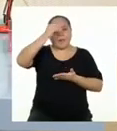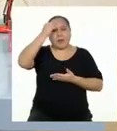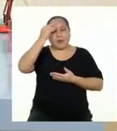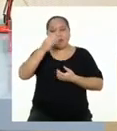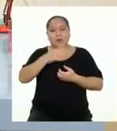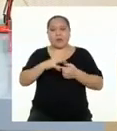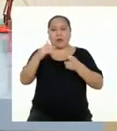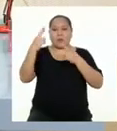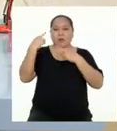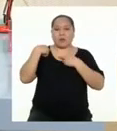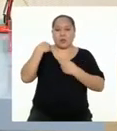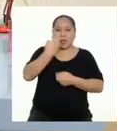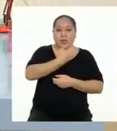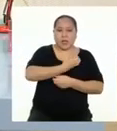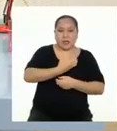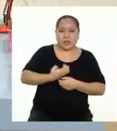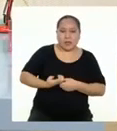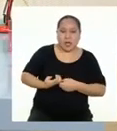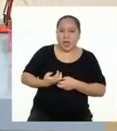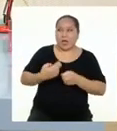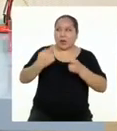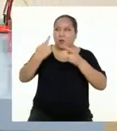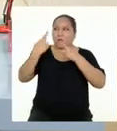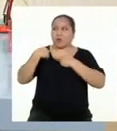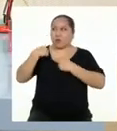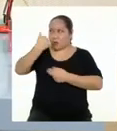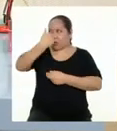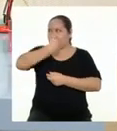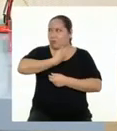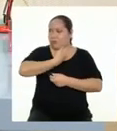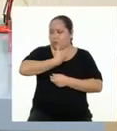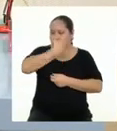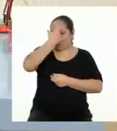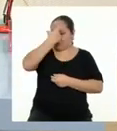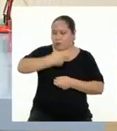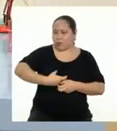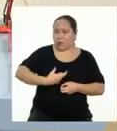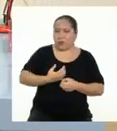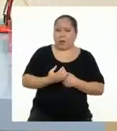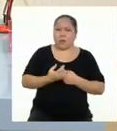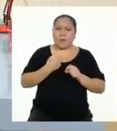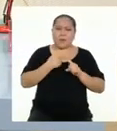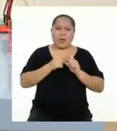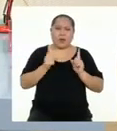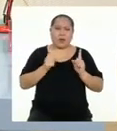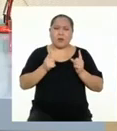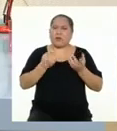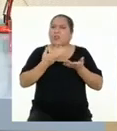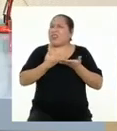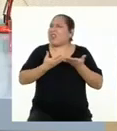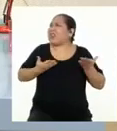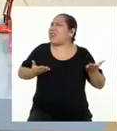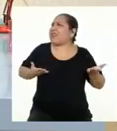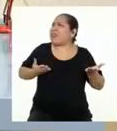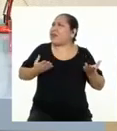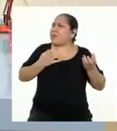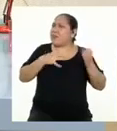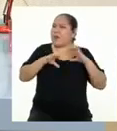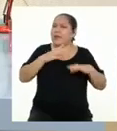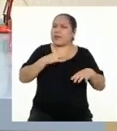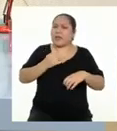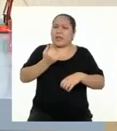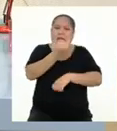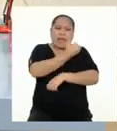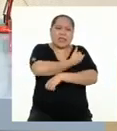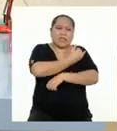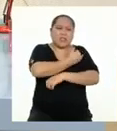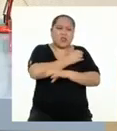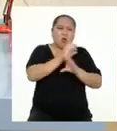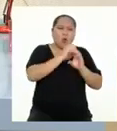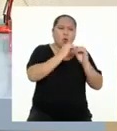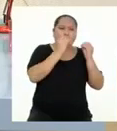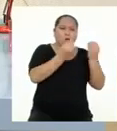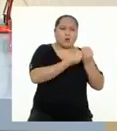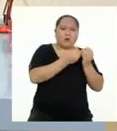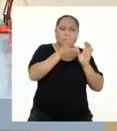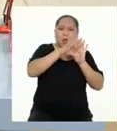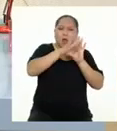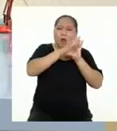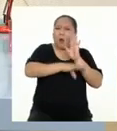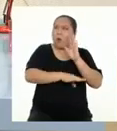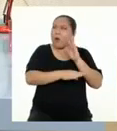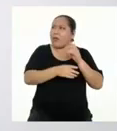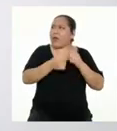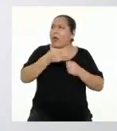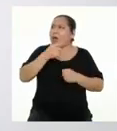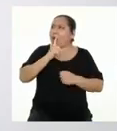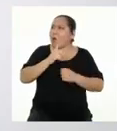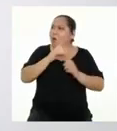sobre el rol del Estado y el nuestro como individuos. Sin embargo, ¿qué podrían hacer las instituciones para ahorrar